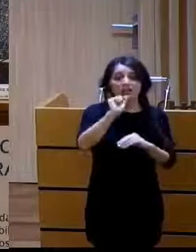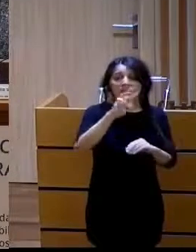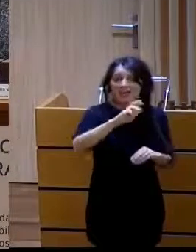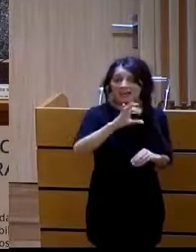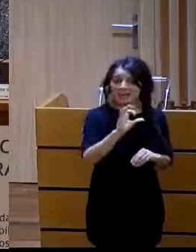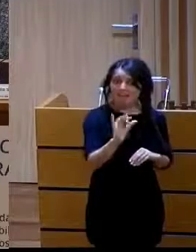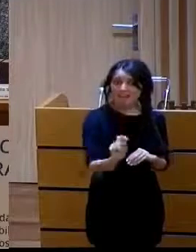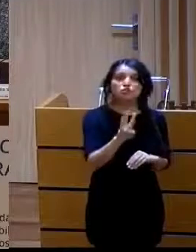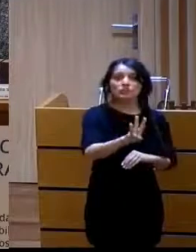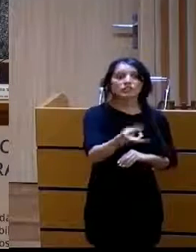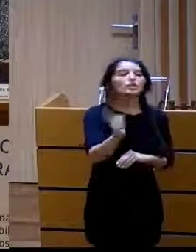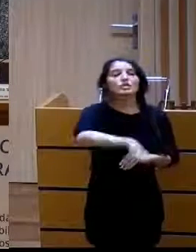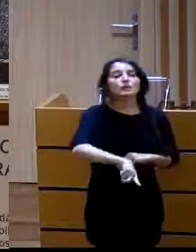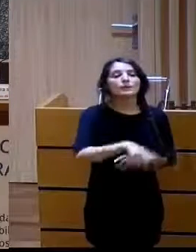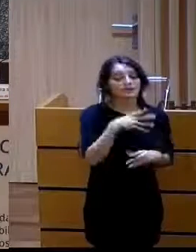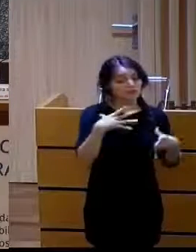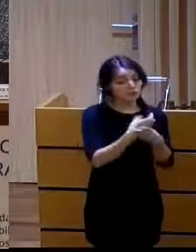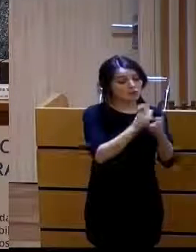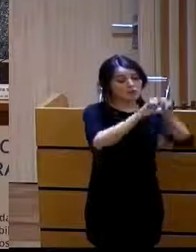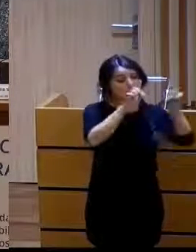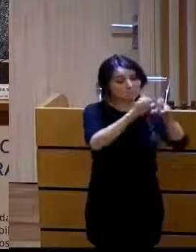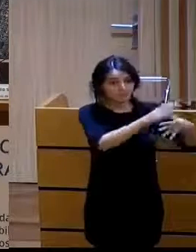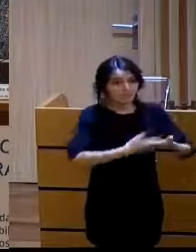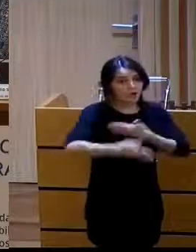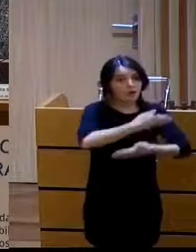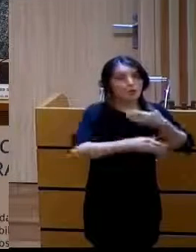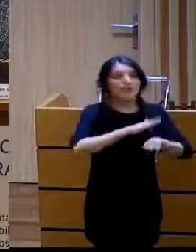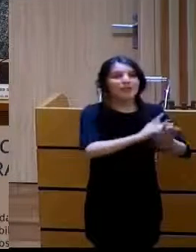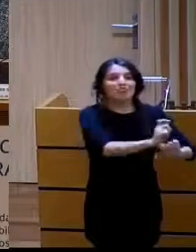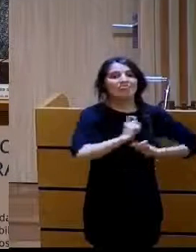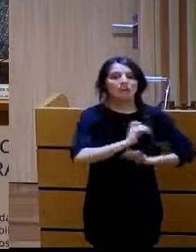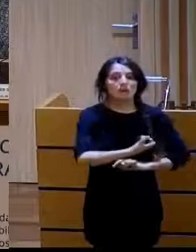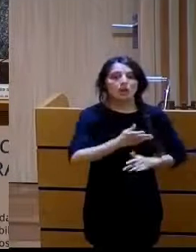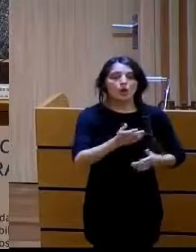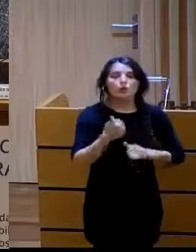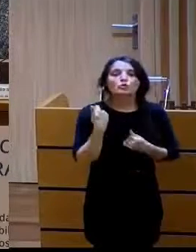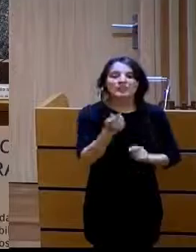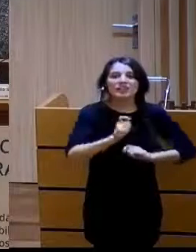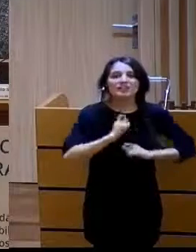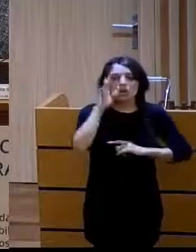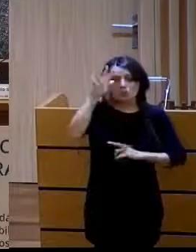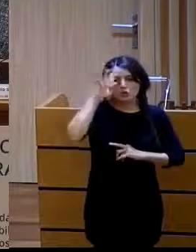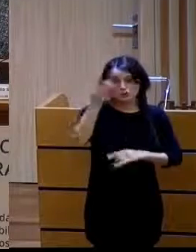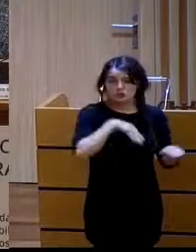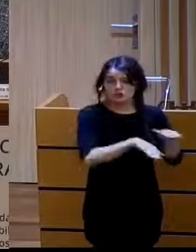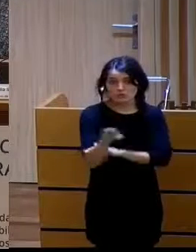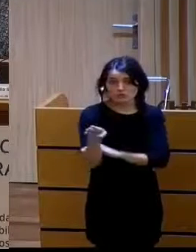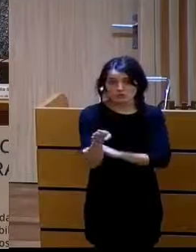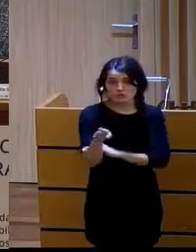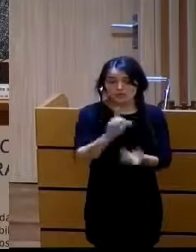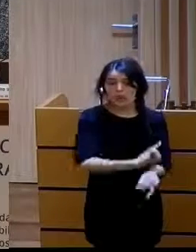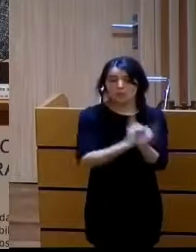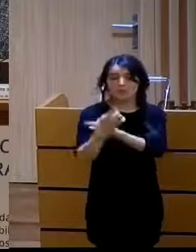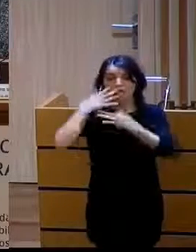dado la oportunidad de llevar nuestros sueños a una realidad, nuestros sueños de la accesibilidad audiovisual con la aplicación de